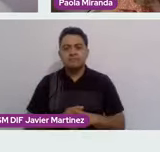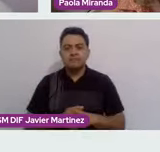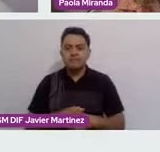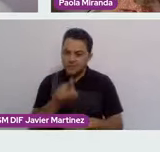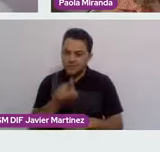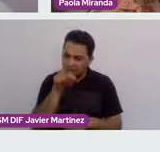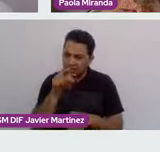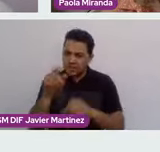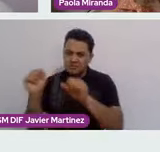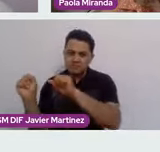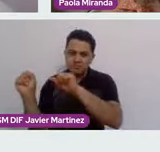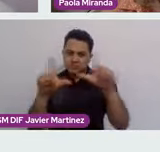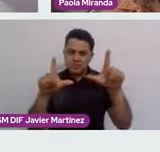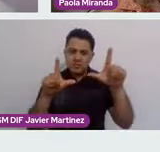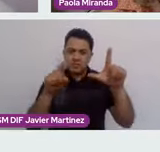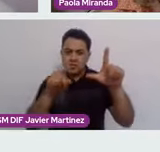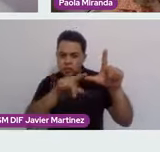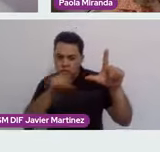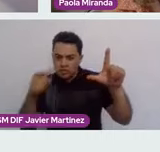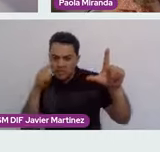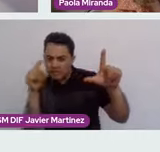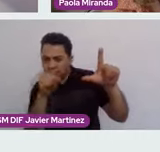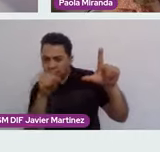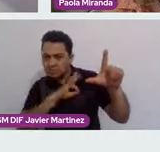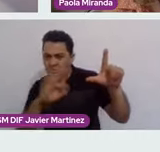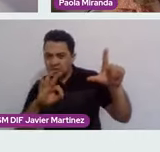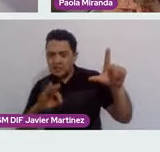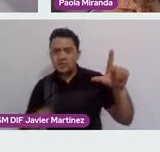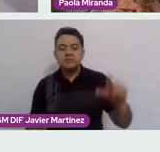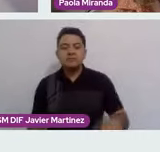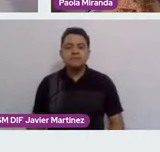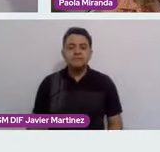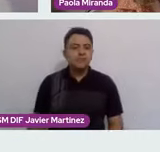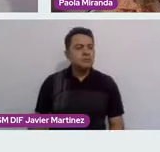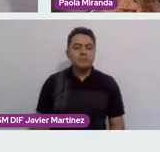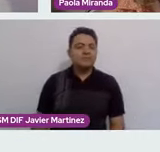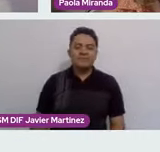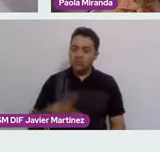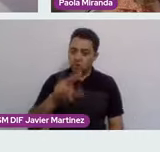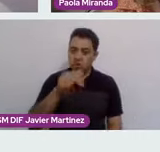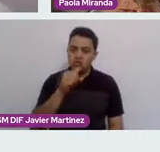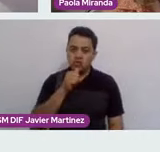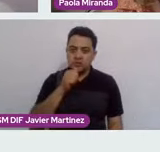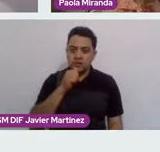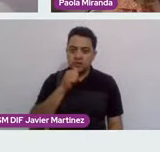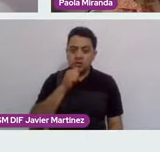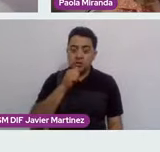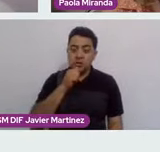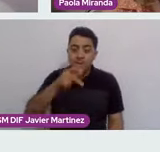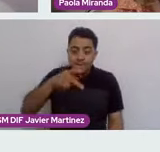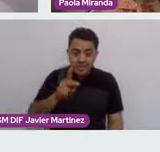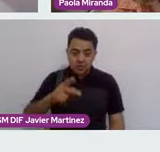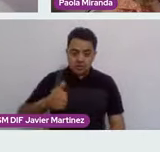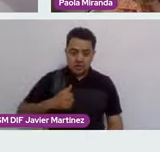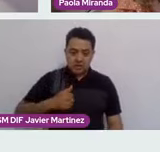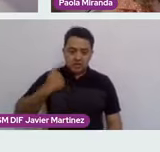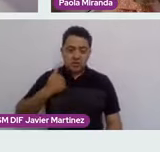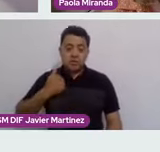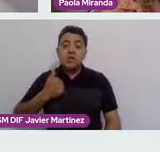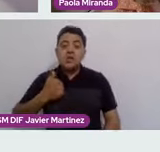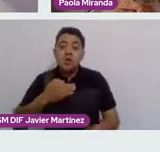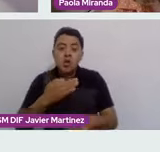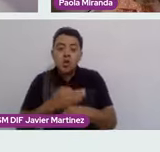presentarle como es debido y como usted se merece, doctor. Me encanta porque el doctor se arrancó con todo y es que charlas